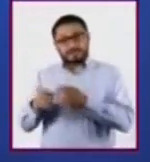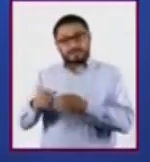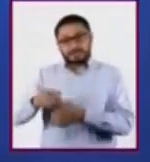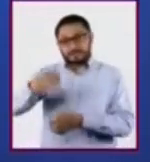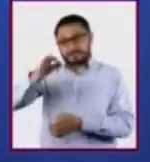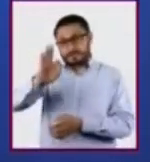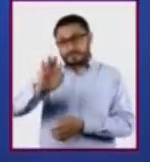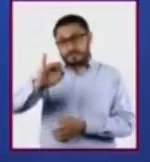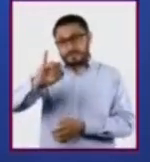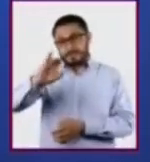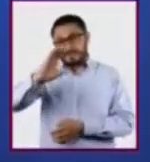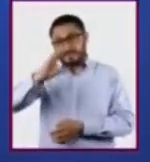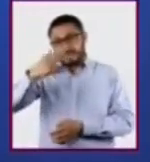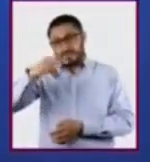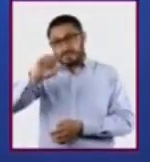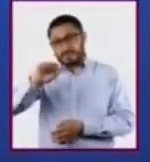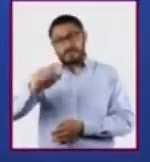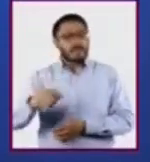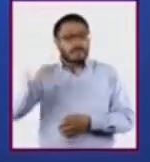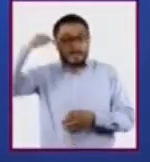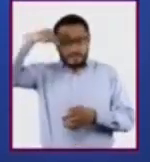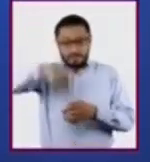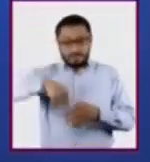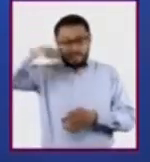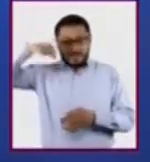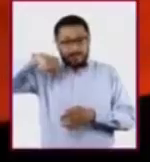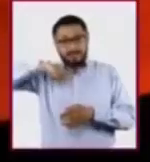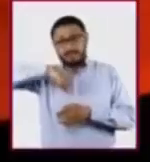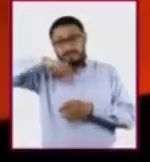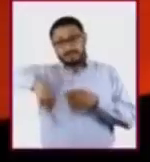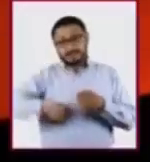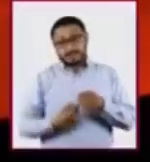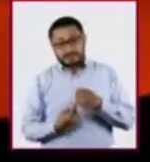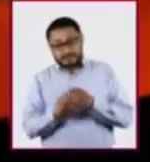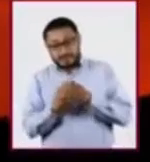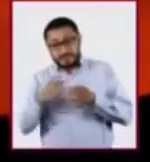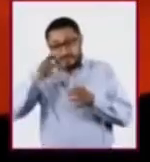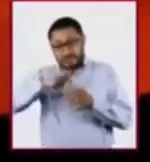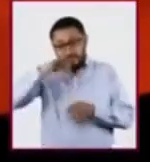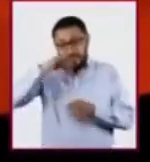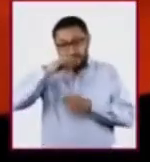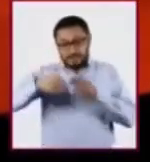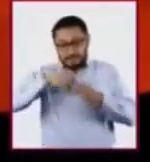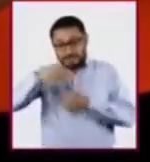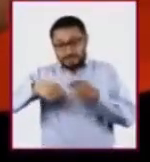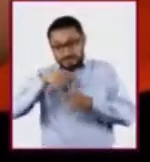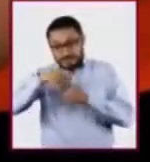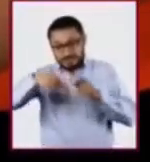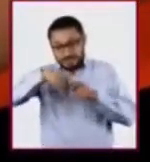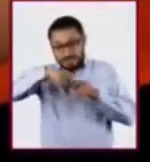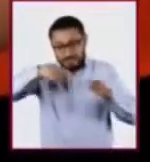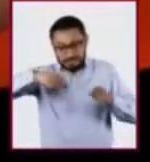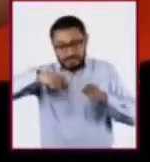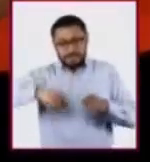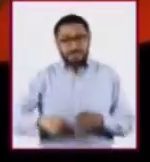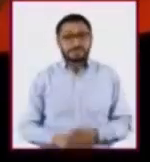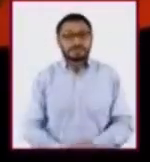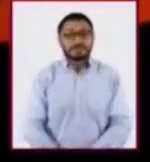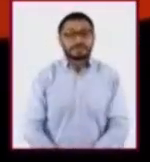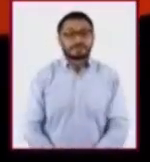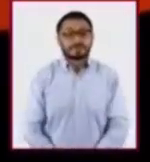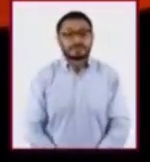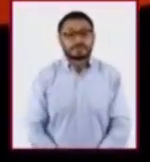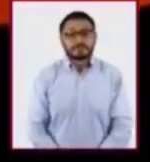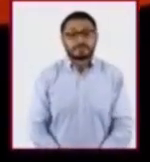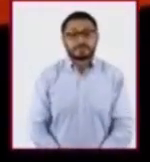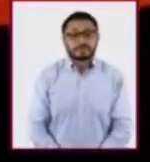ficha que tenemos colocando el estambre e introduciéndolo